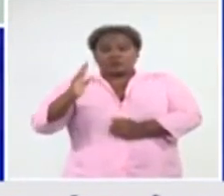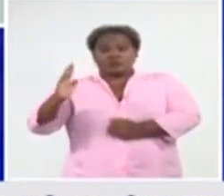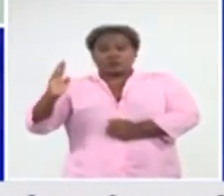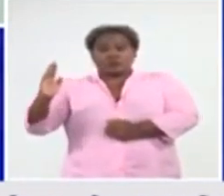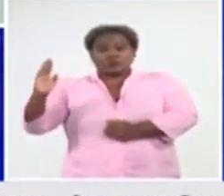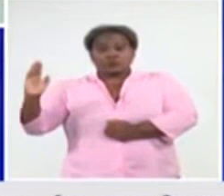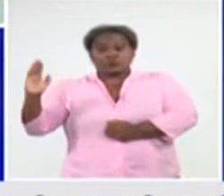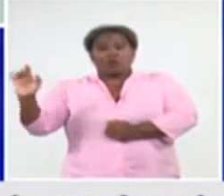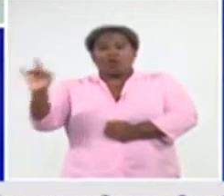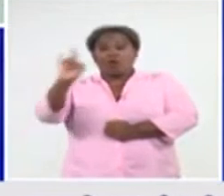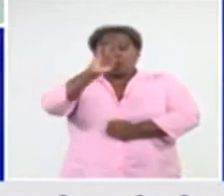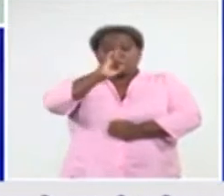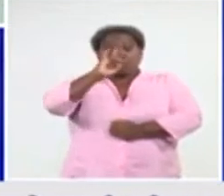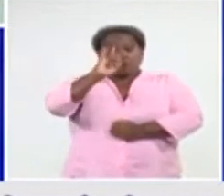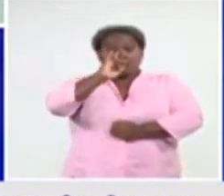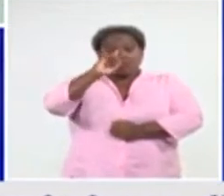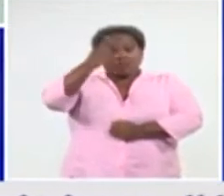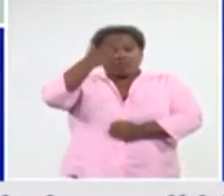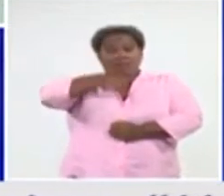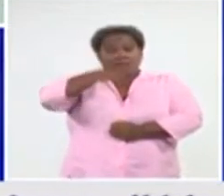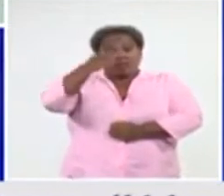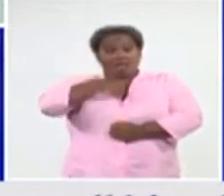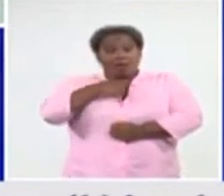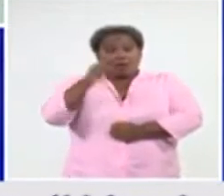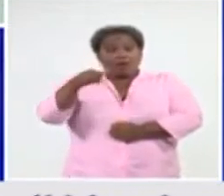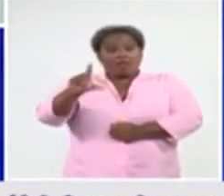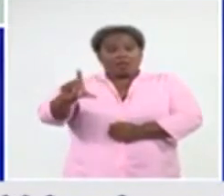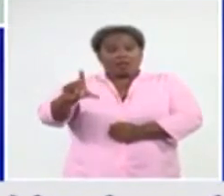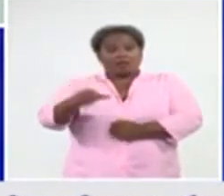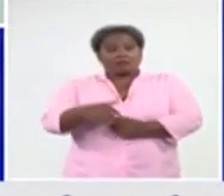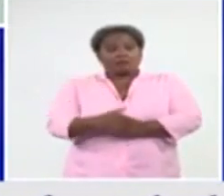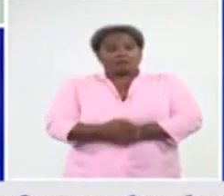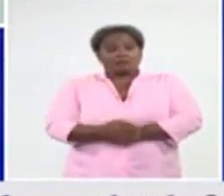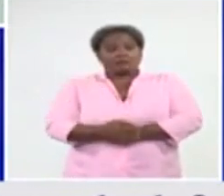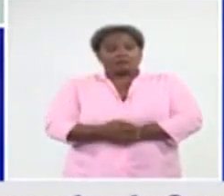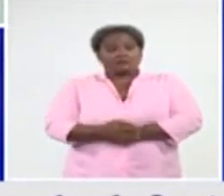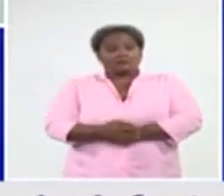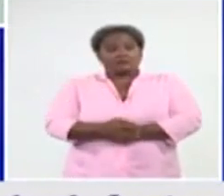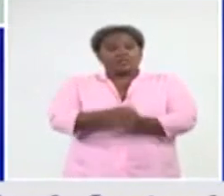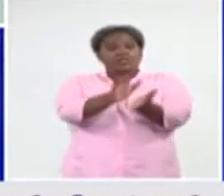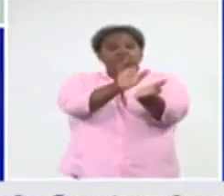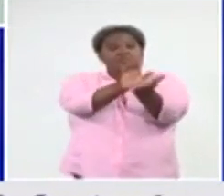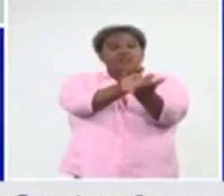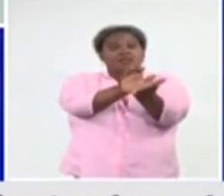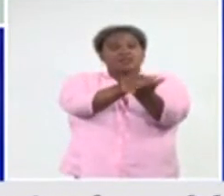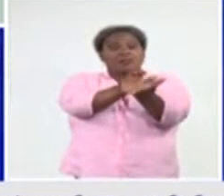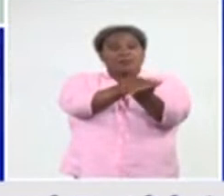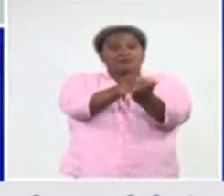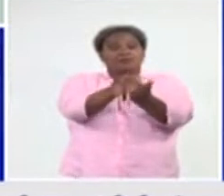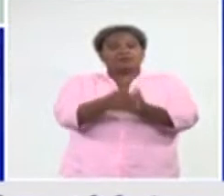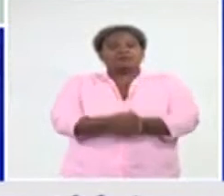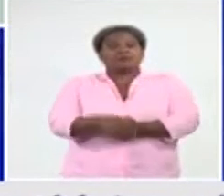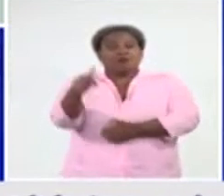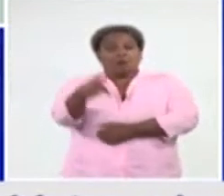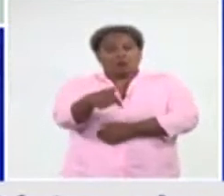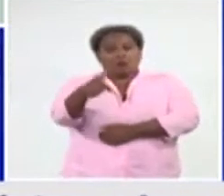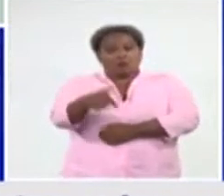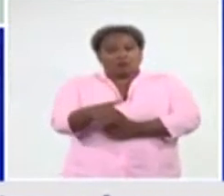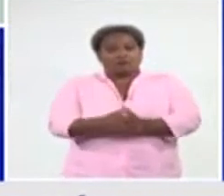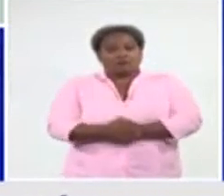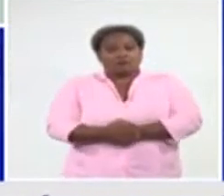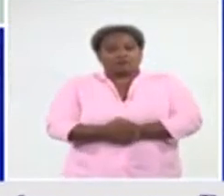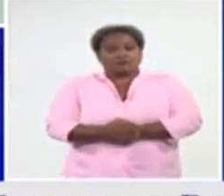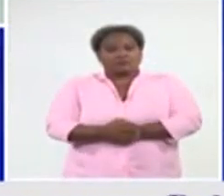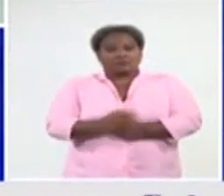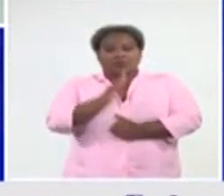Unión de Reyes, Los Arabos, Lajas, Ciénaga de Zapata y Jagüey Grande. Es en el